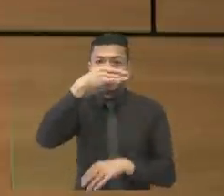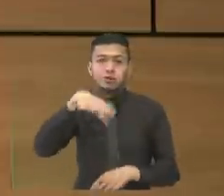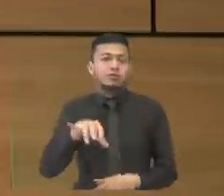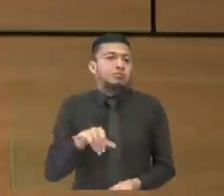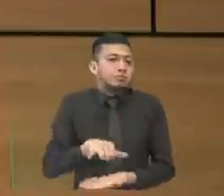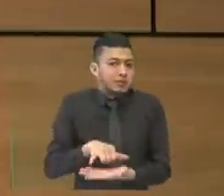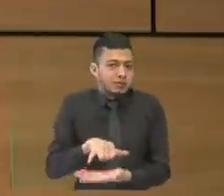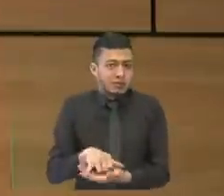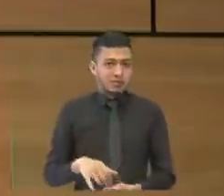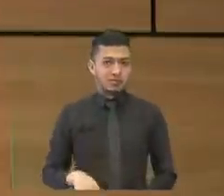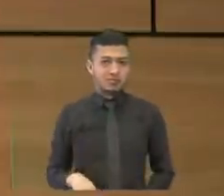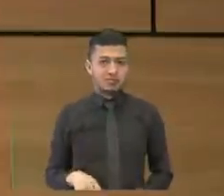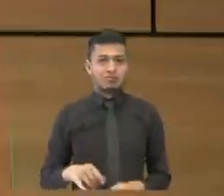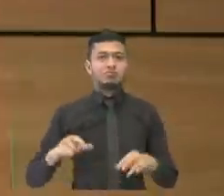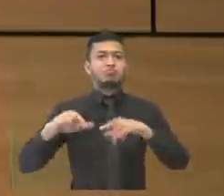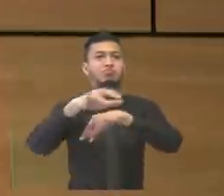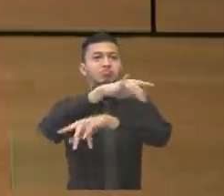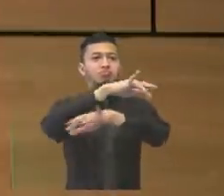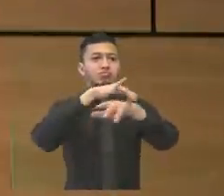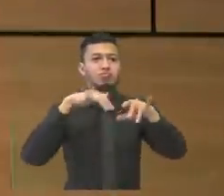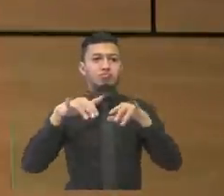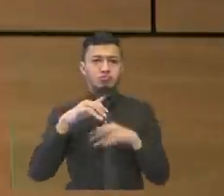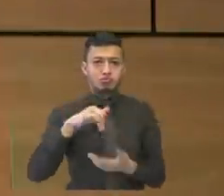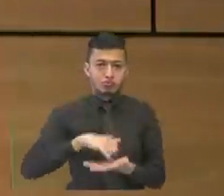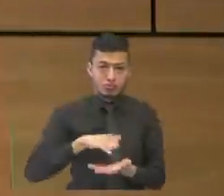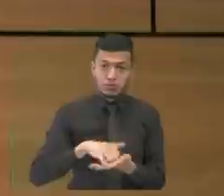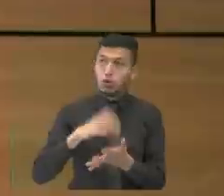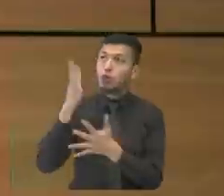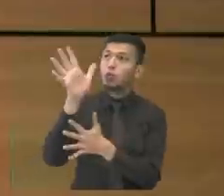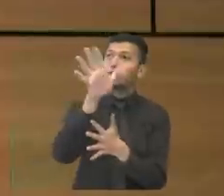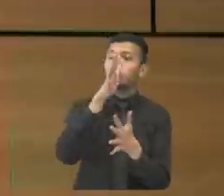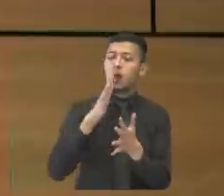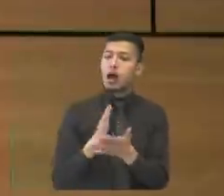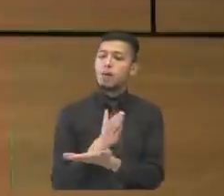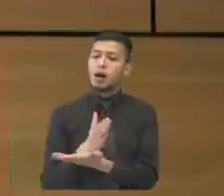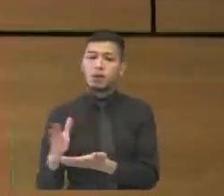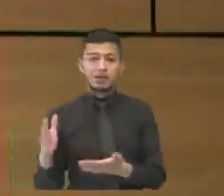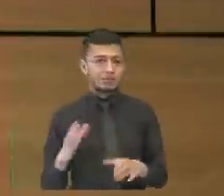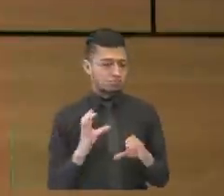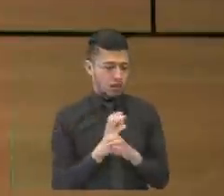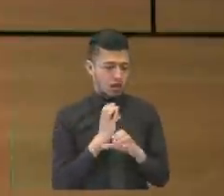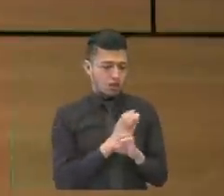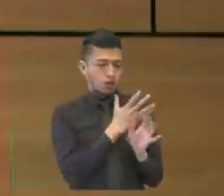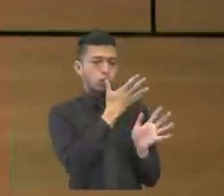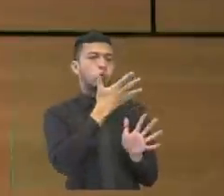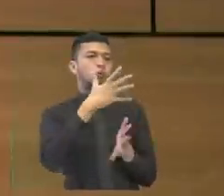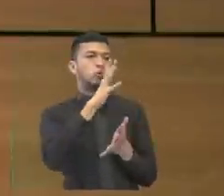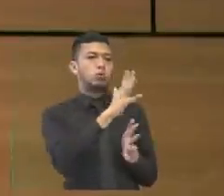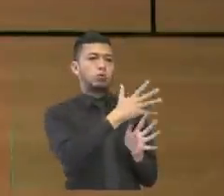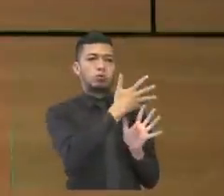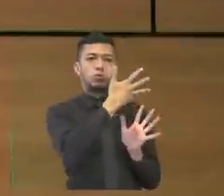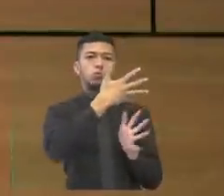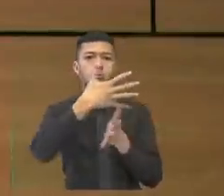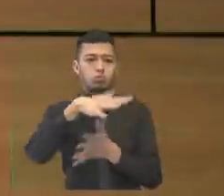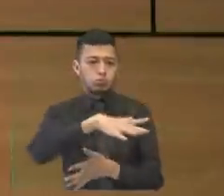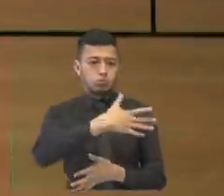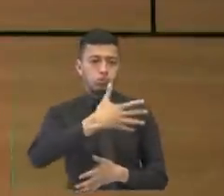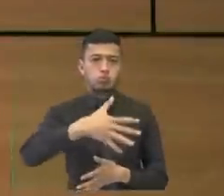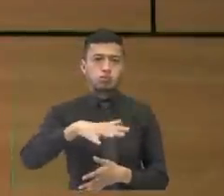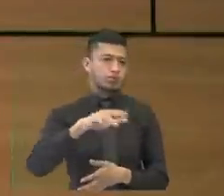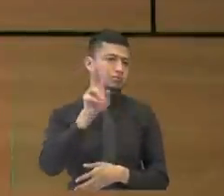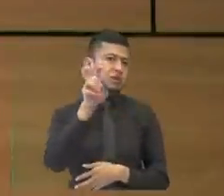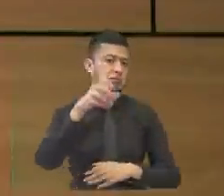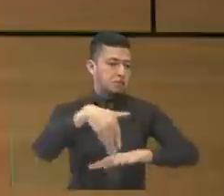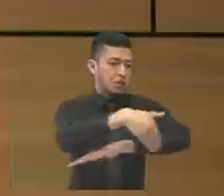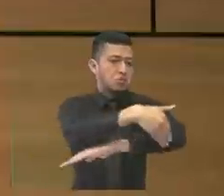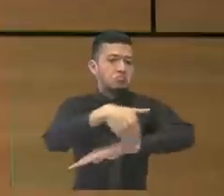ambiente. Y el aire, pues no conoce fronteras. El aire de la Caracas es el mismo que vamos a respirar en la séptima o en